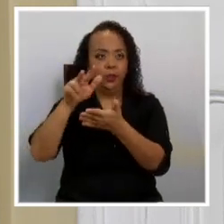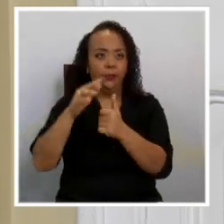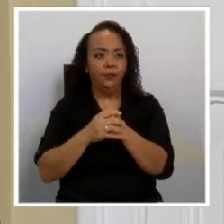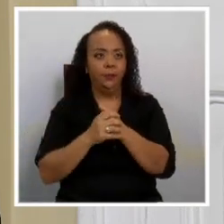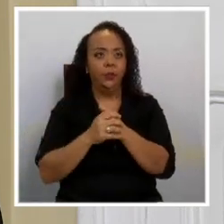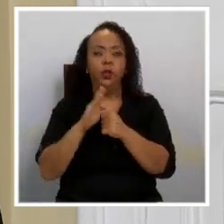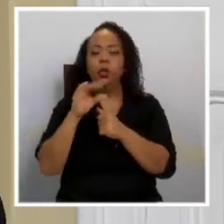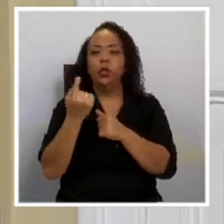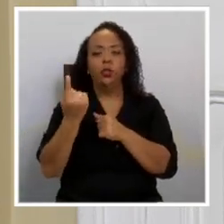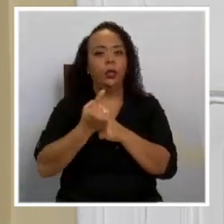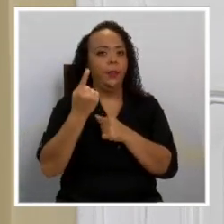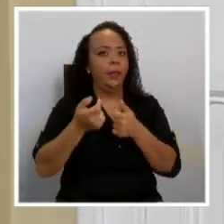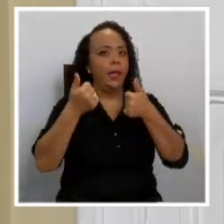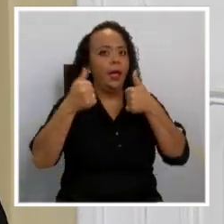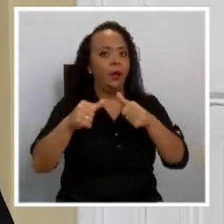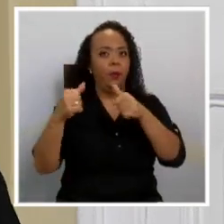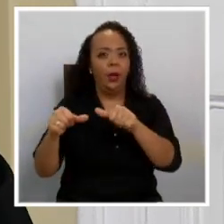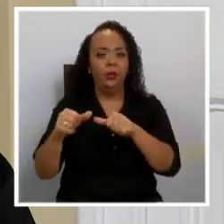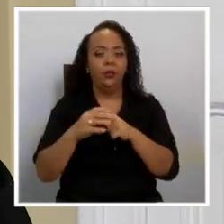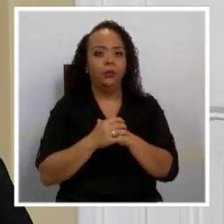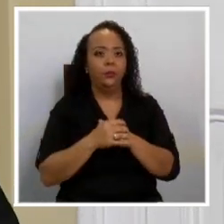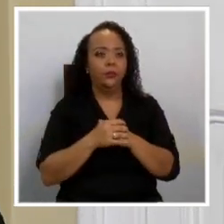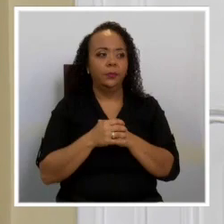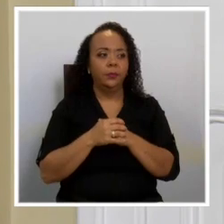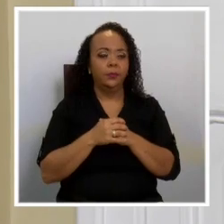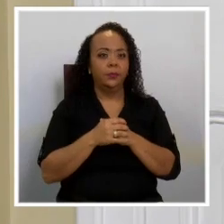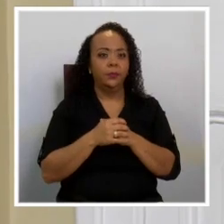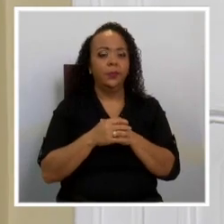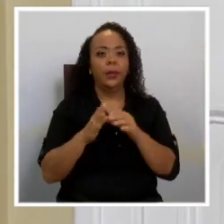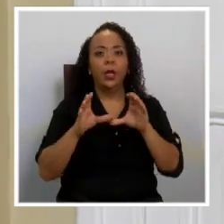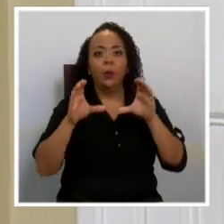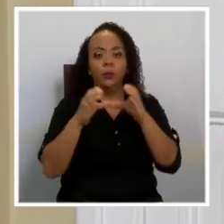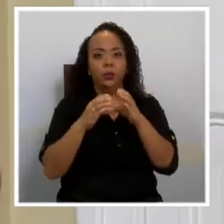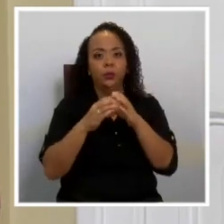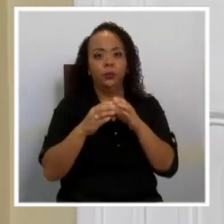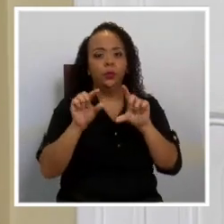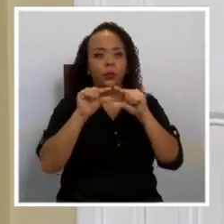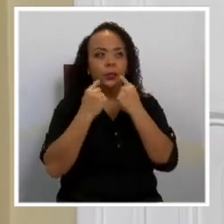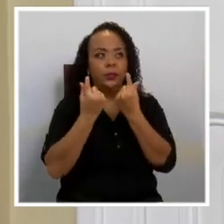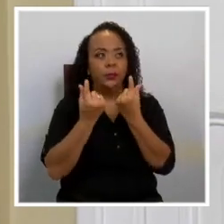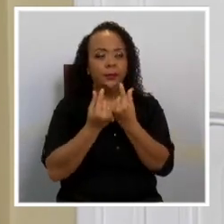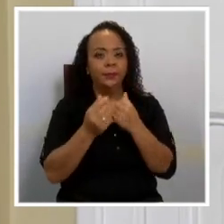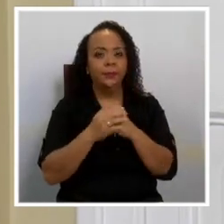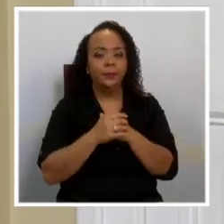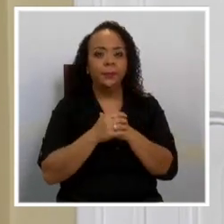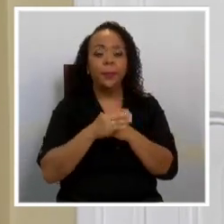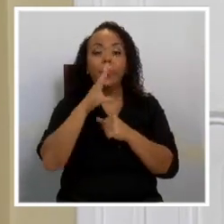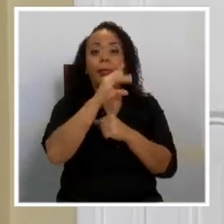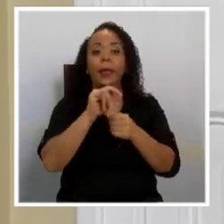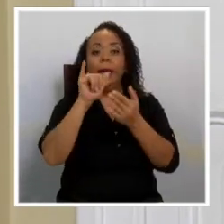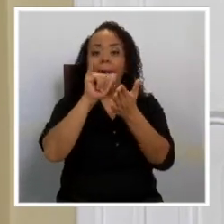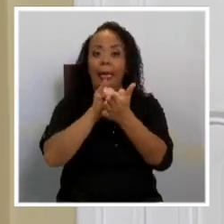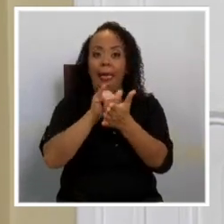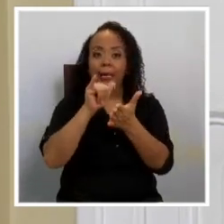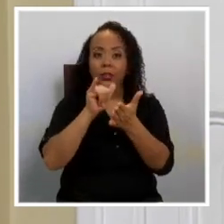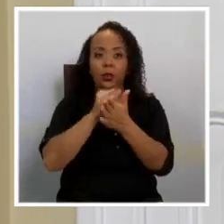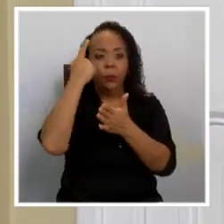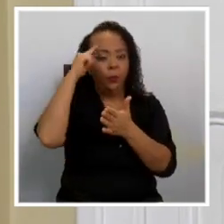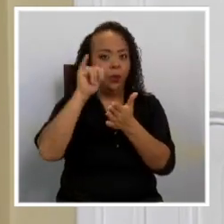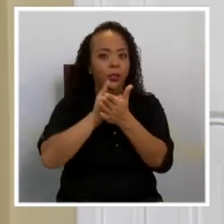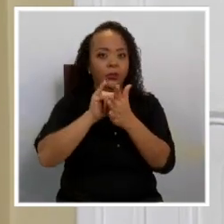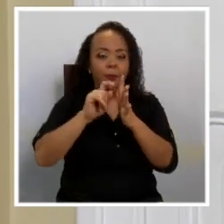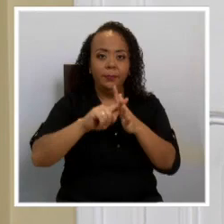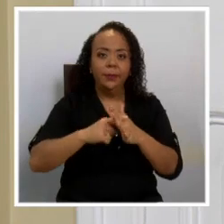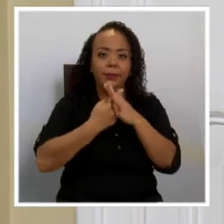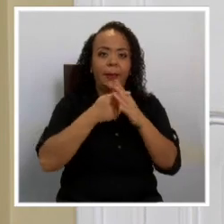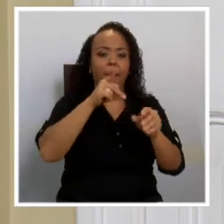no son solamente acuerdos entre un ministro, una convención colectiva, no, estamos hablando de algo mucho mayor. Y esto, por eso arranqué